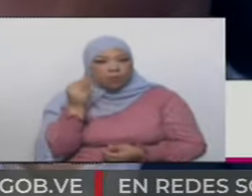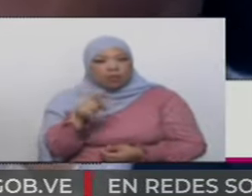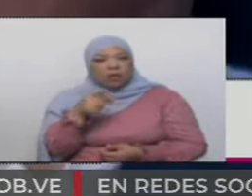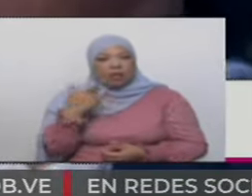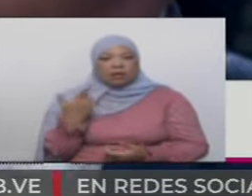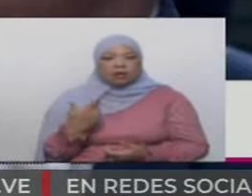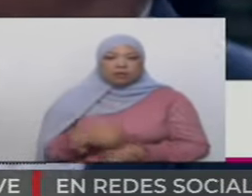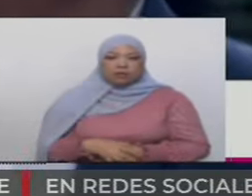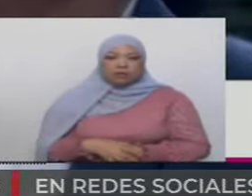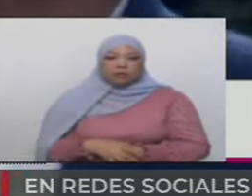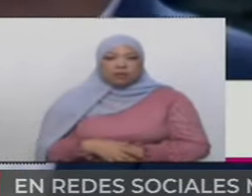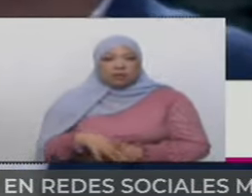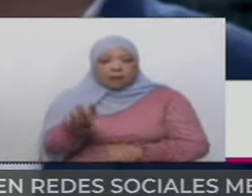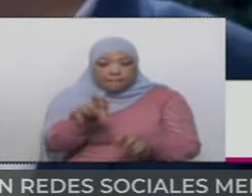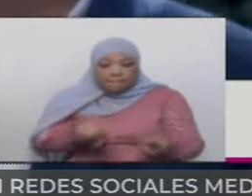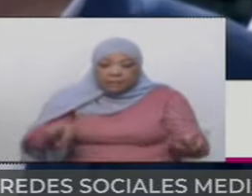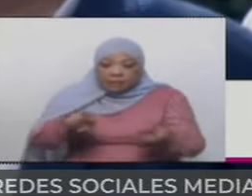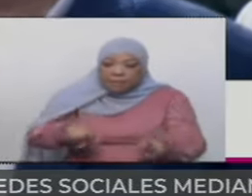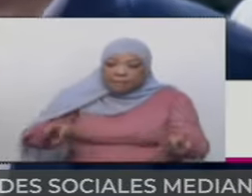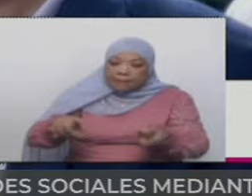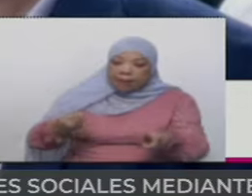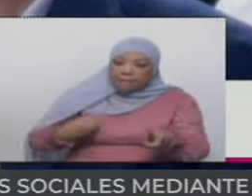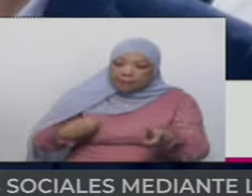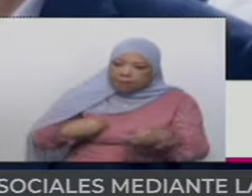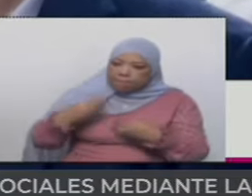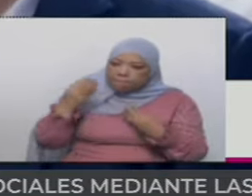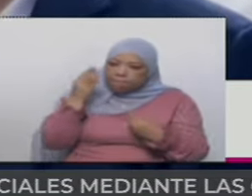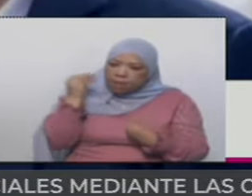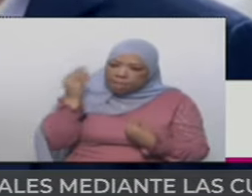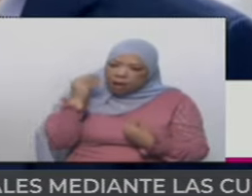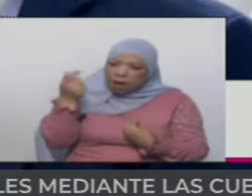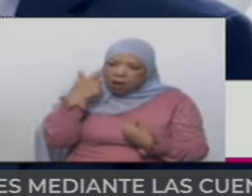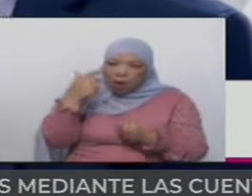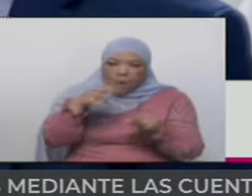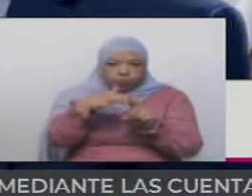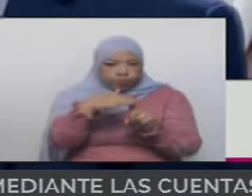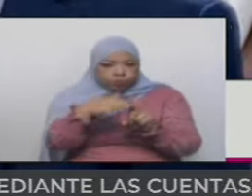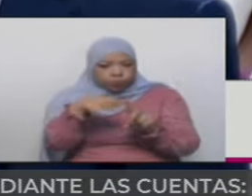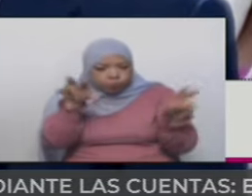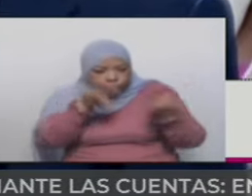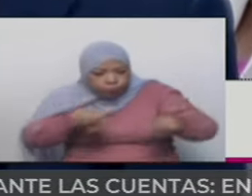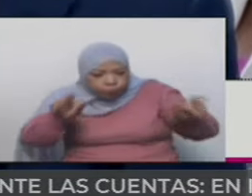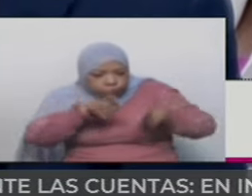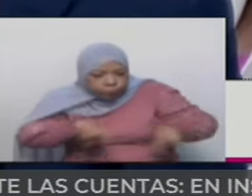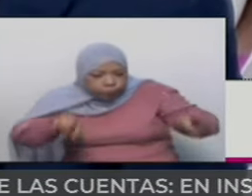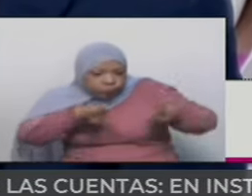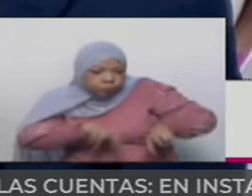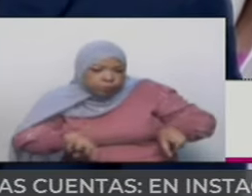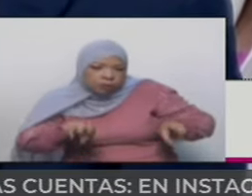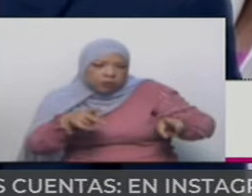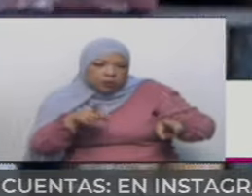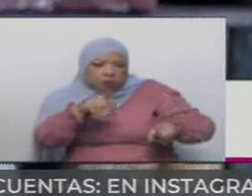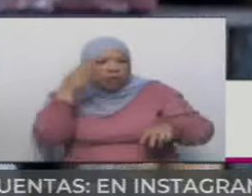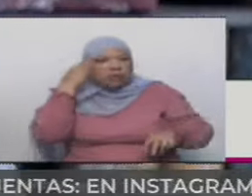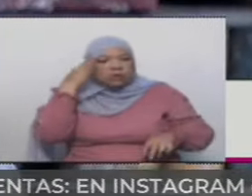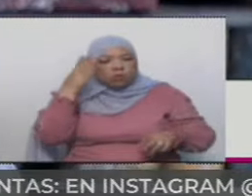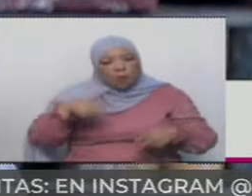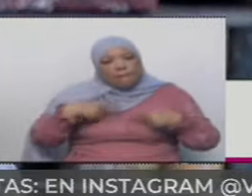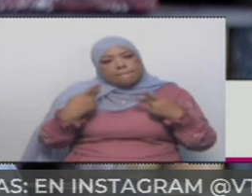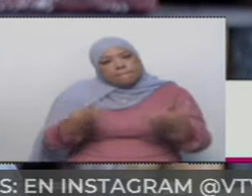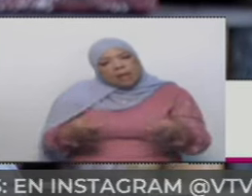de la experiencia, metan el ojo aquí, allá, y hay que saber